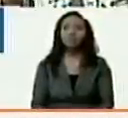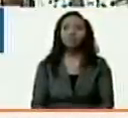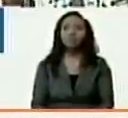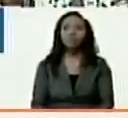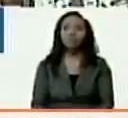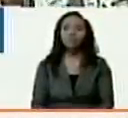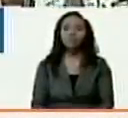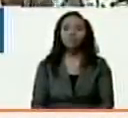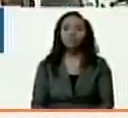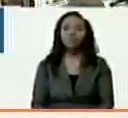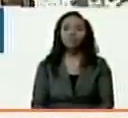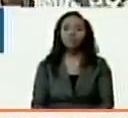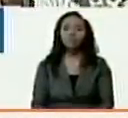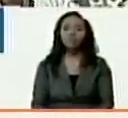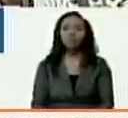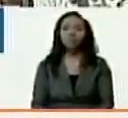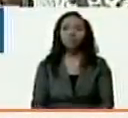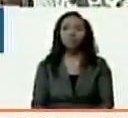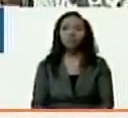¿Cuántas